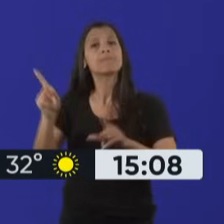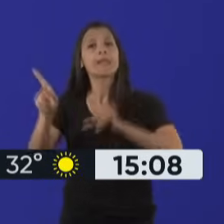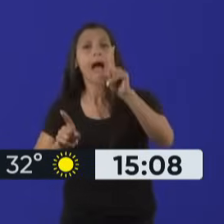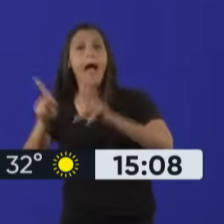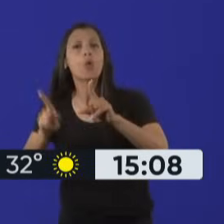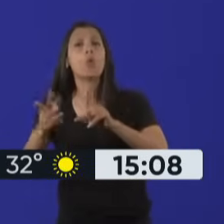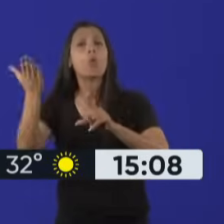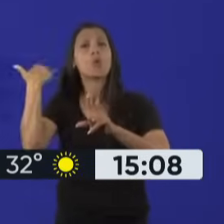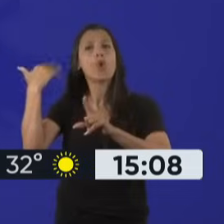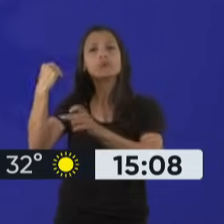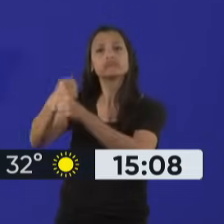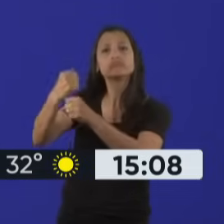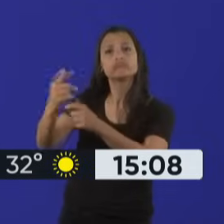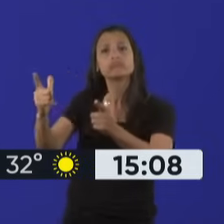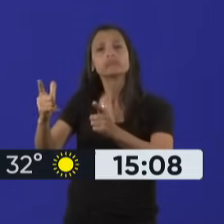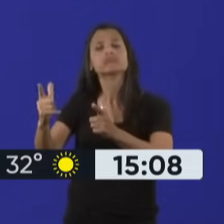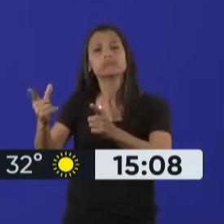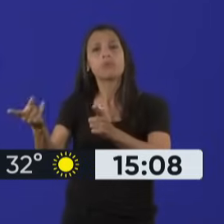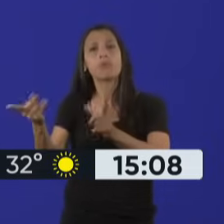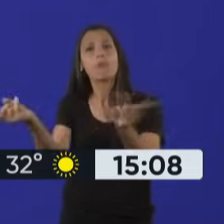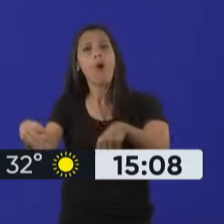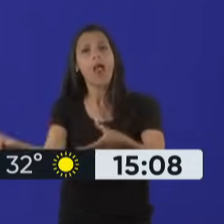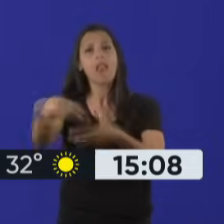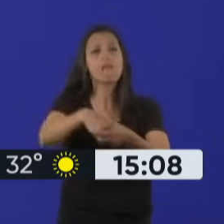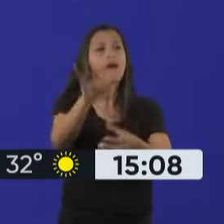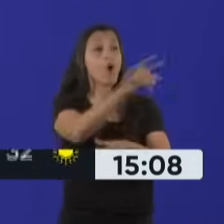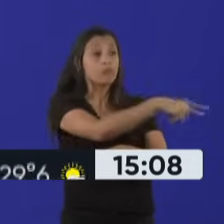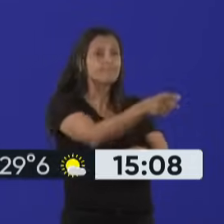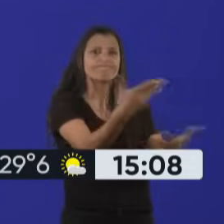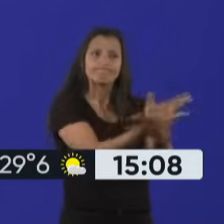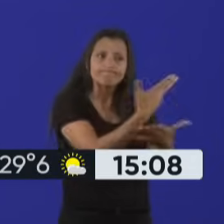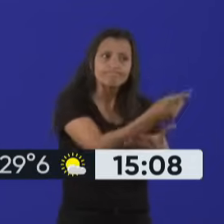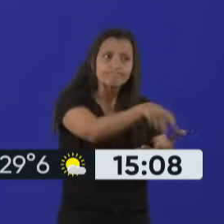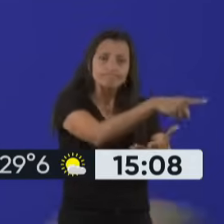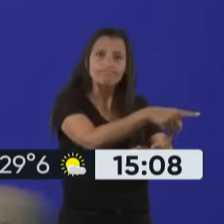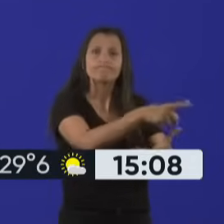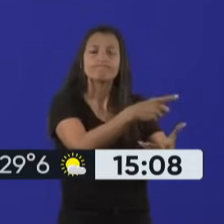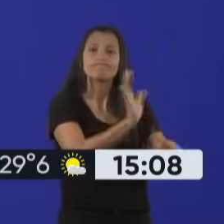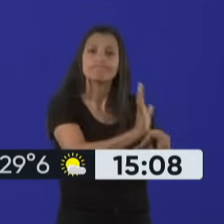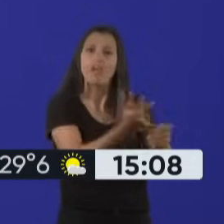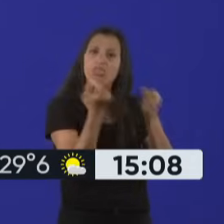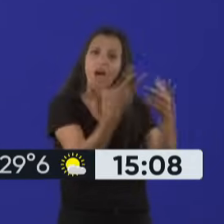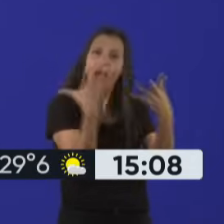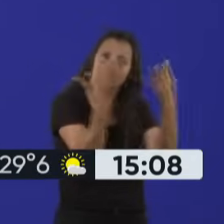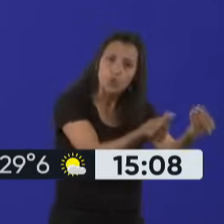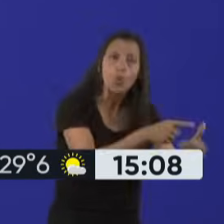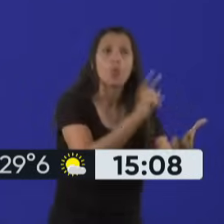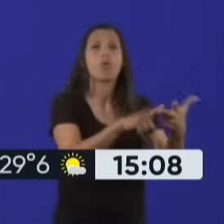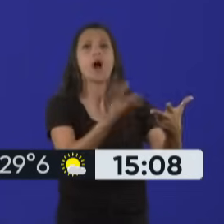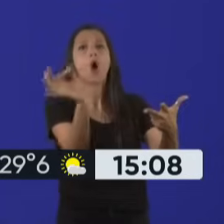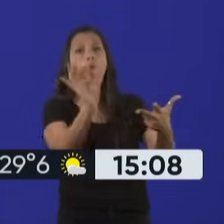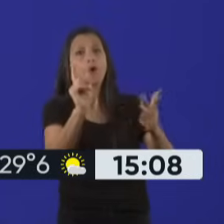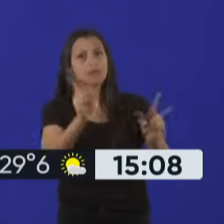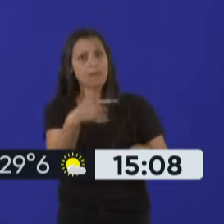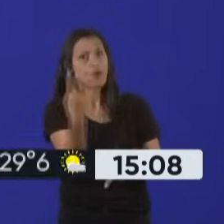del sistema, de dar contención con los que les cuesta un poco más volver. Y